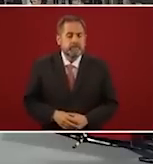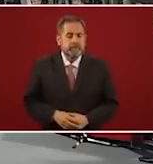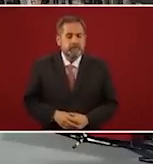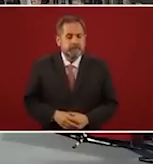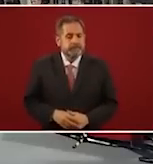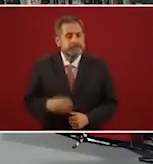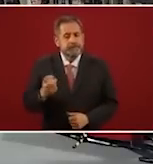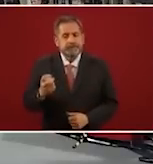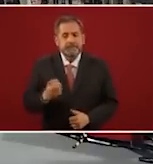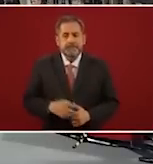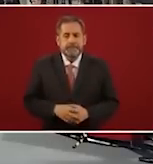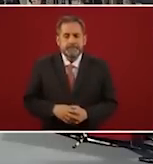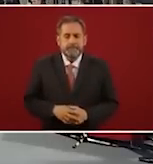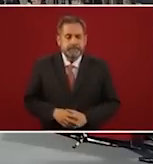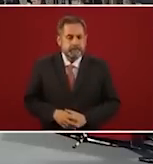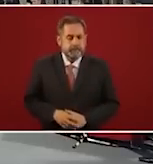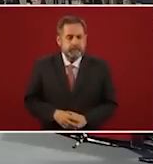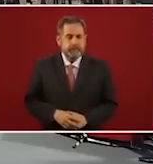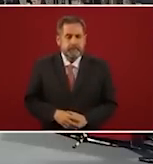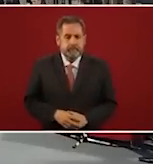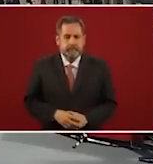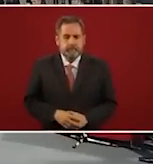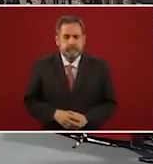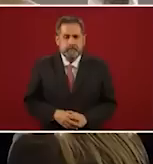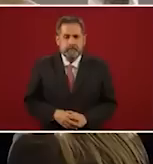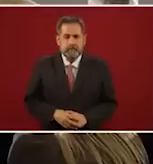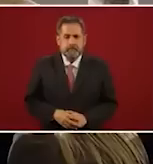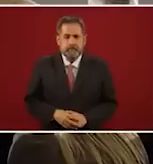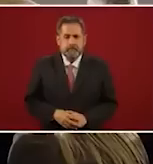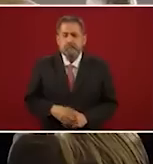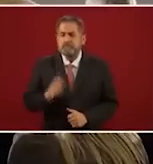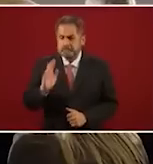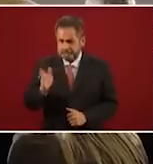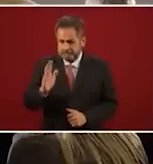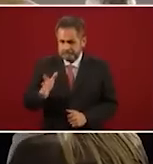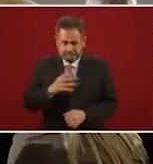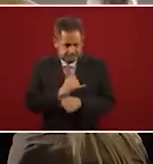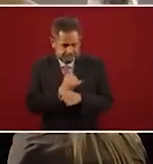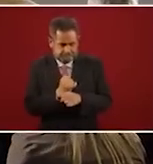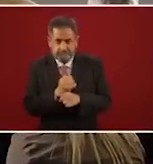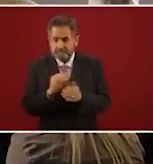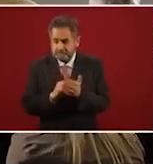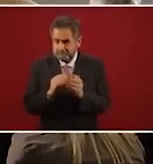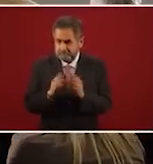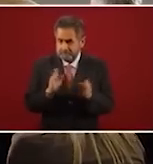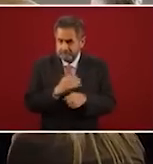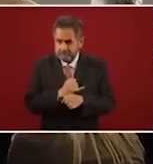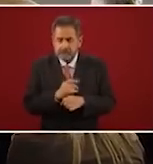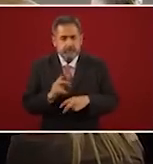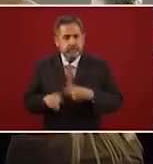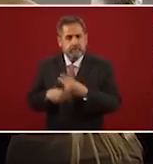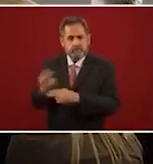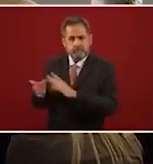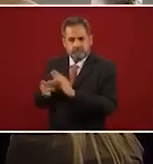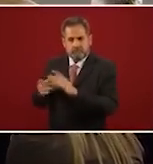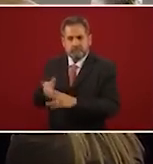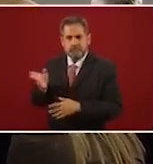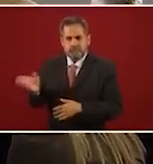Sí. ¿Por qué no se presenta una denuncia? Existe ya una investigación abierta. Ahora va a explicarlo.